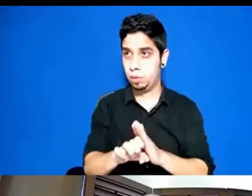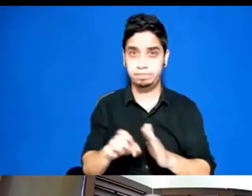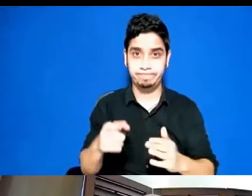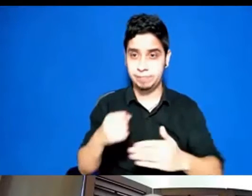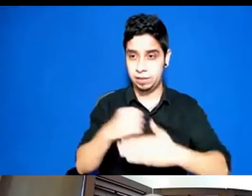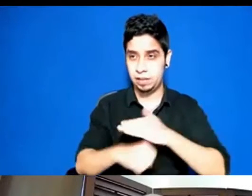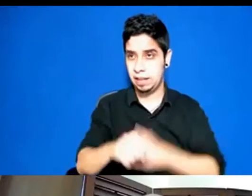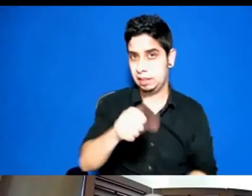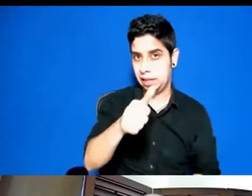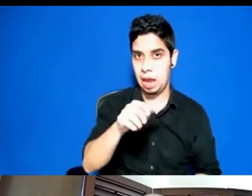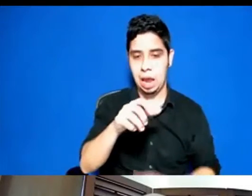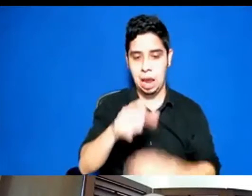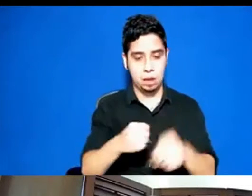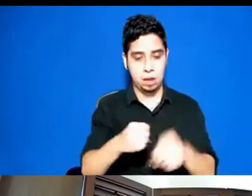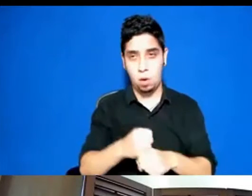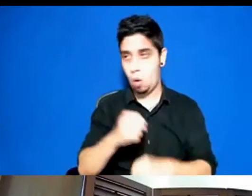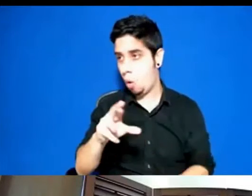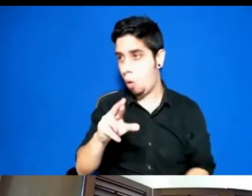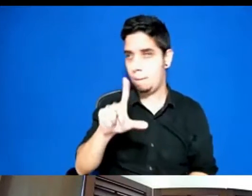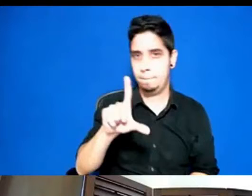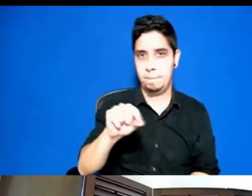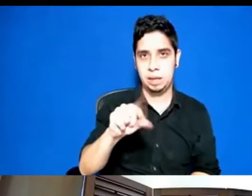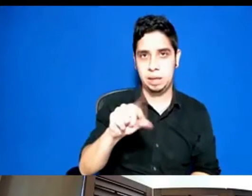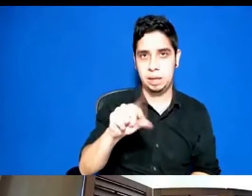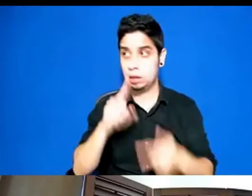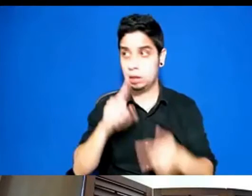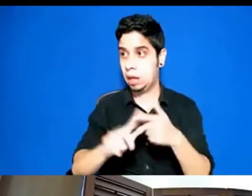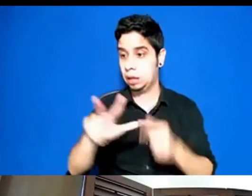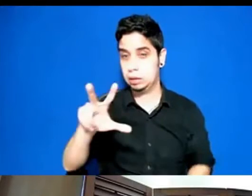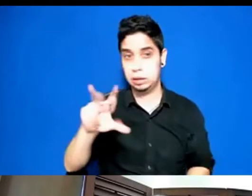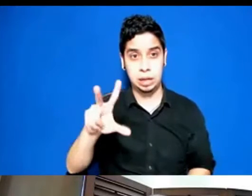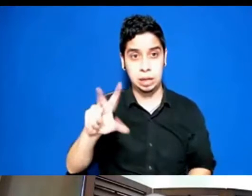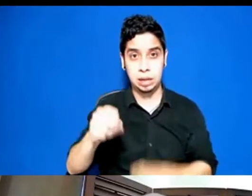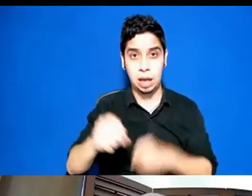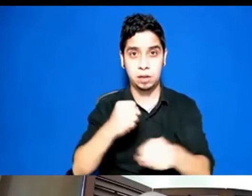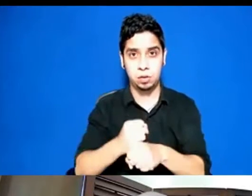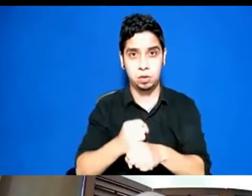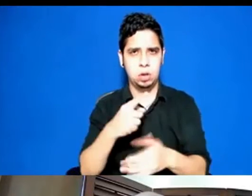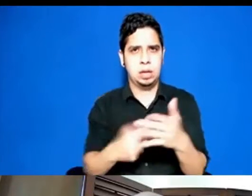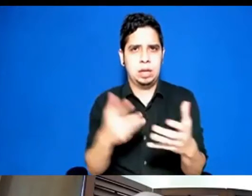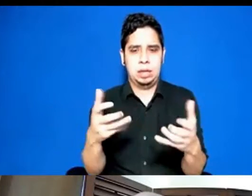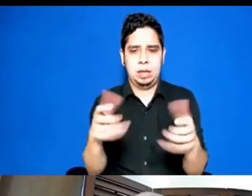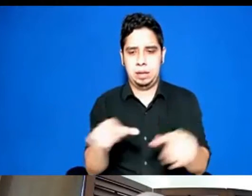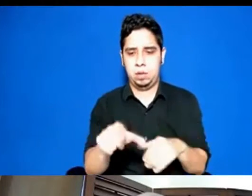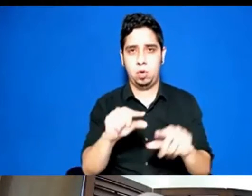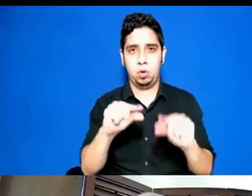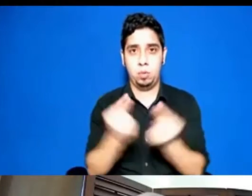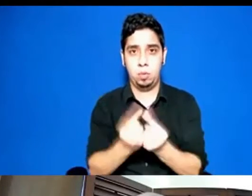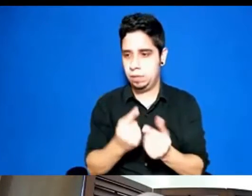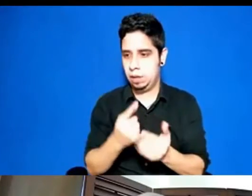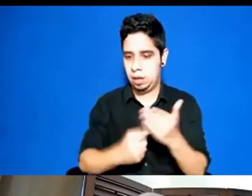años, 30 años. Y lo que este grupo quiere hacer es que todo el mundo sepa